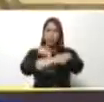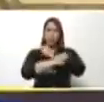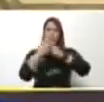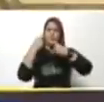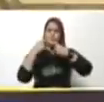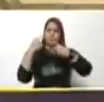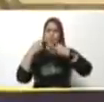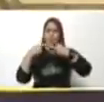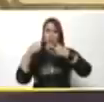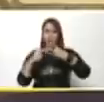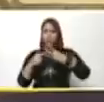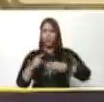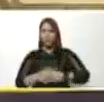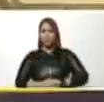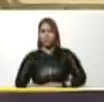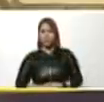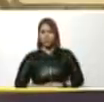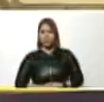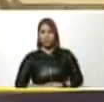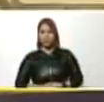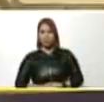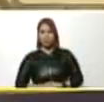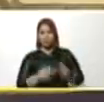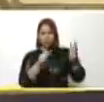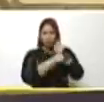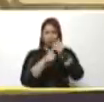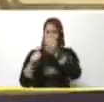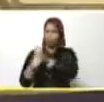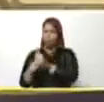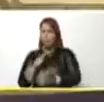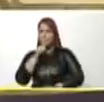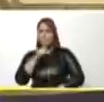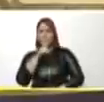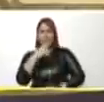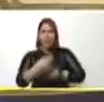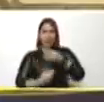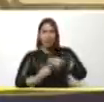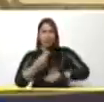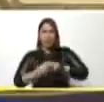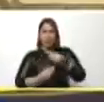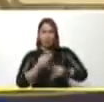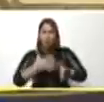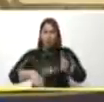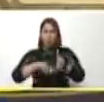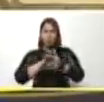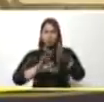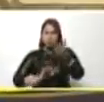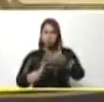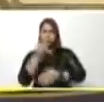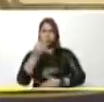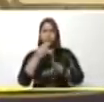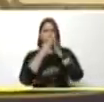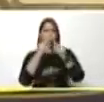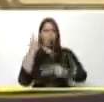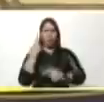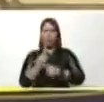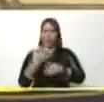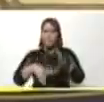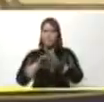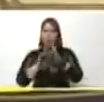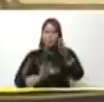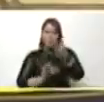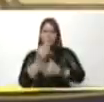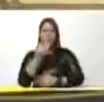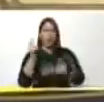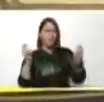cosas, para detectar lo que está mal hecho y refundar todo lo que haya que refundar y